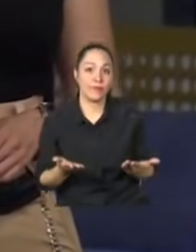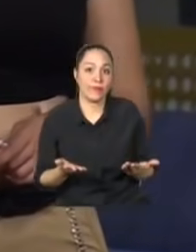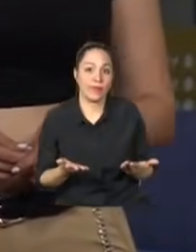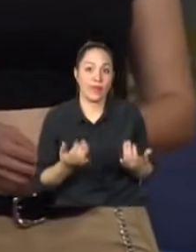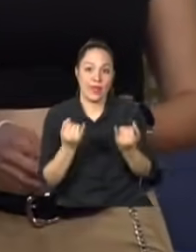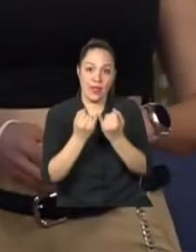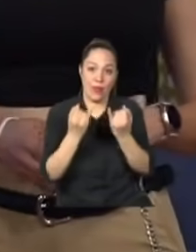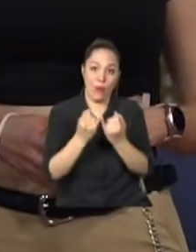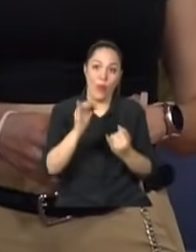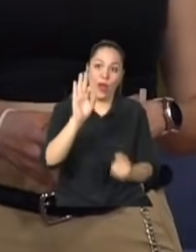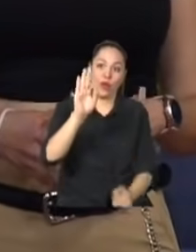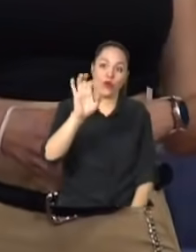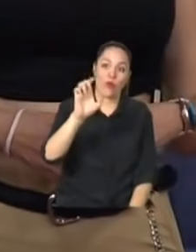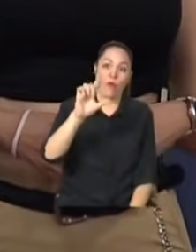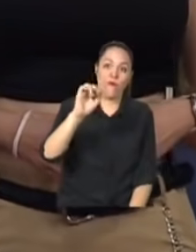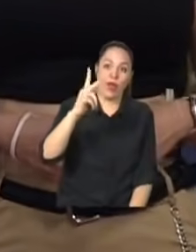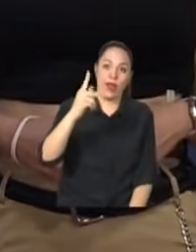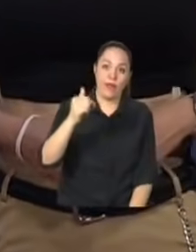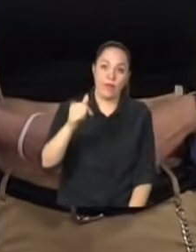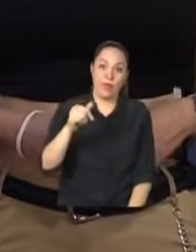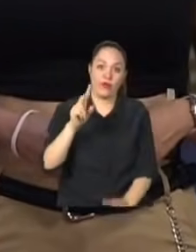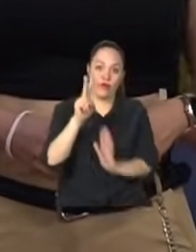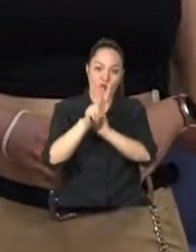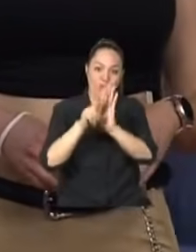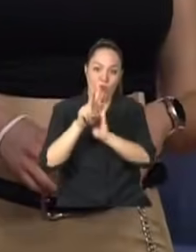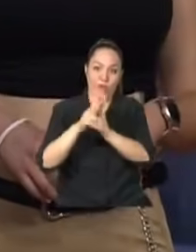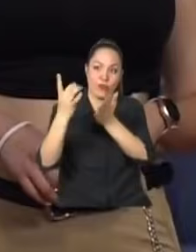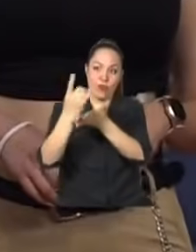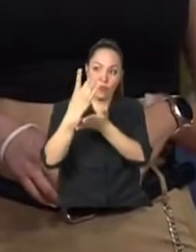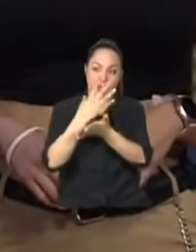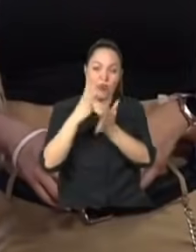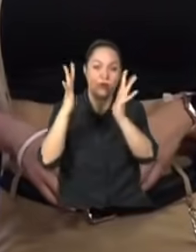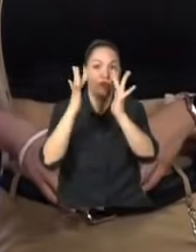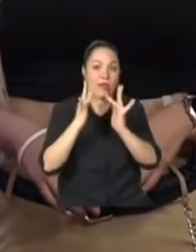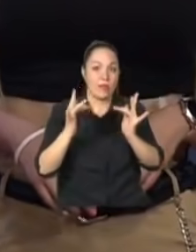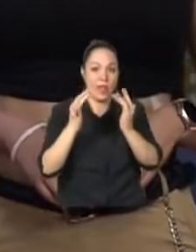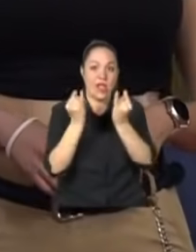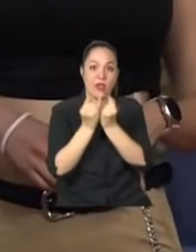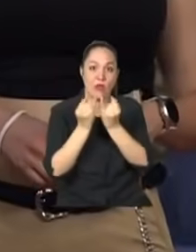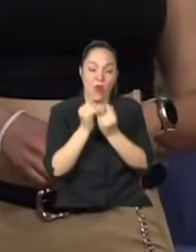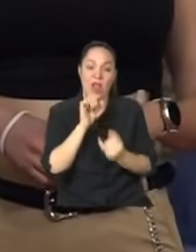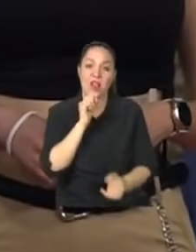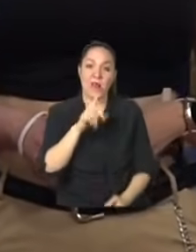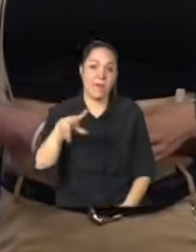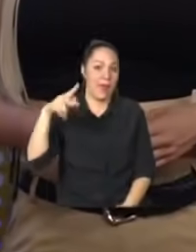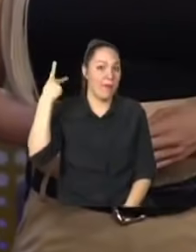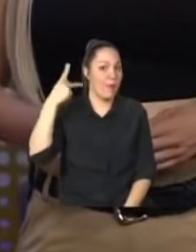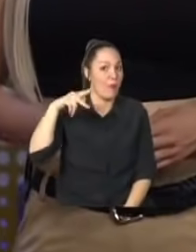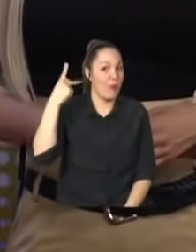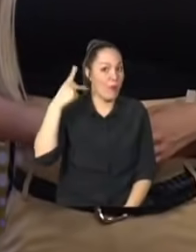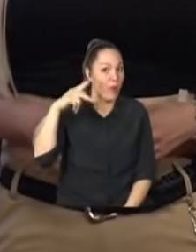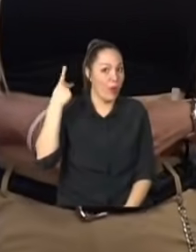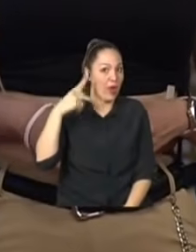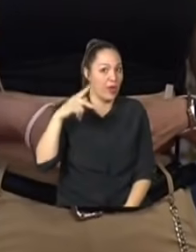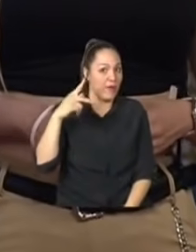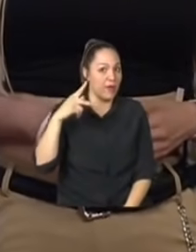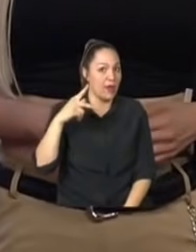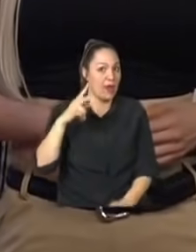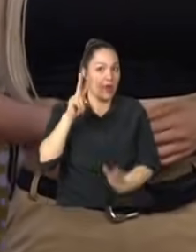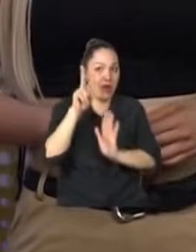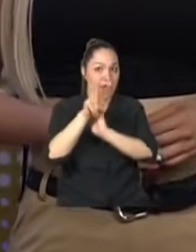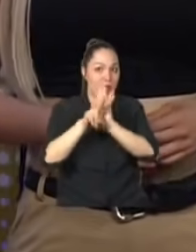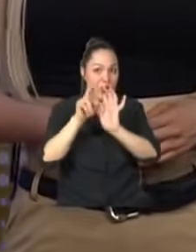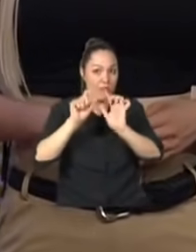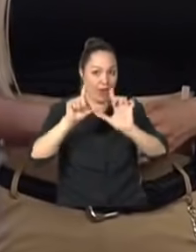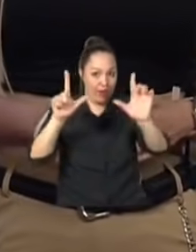ha mandado este material desde París, también desde Puebla nos mandan el